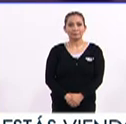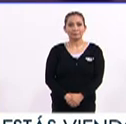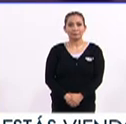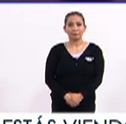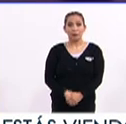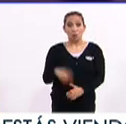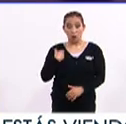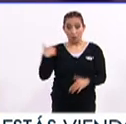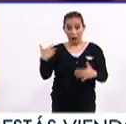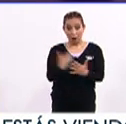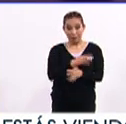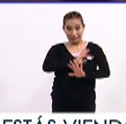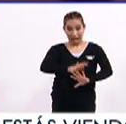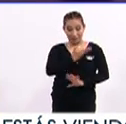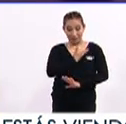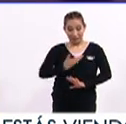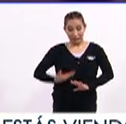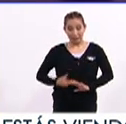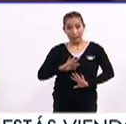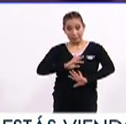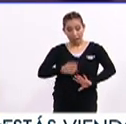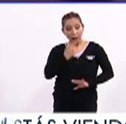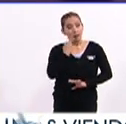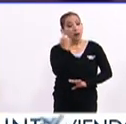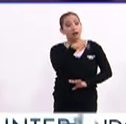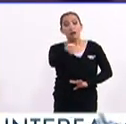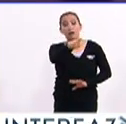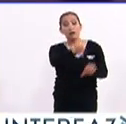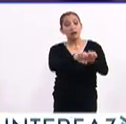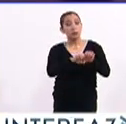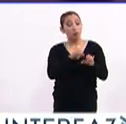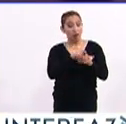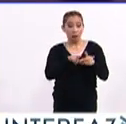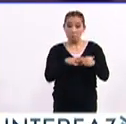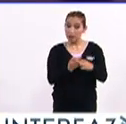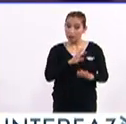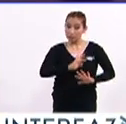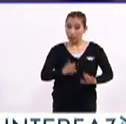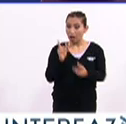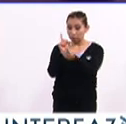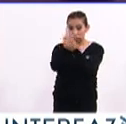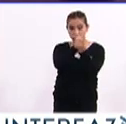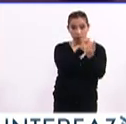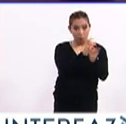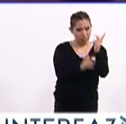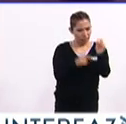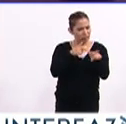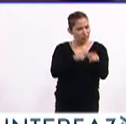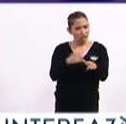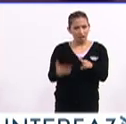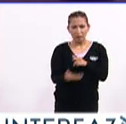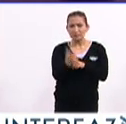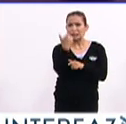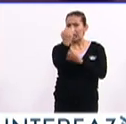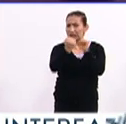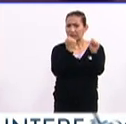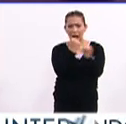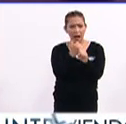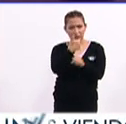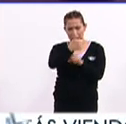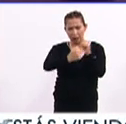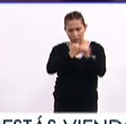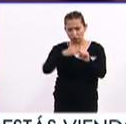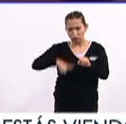Al ganar la elección nos instruyó a su equipo educativo a iniciar un diálogo que continuará los 6 años del